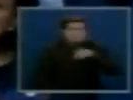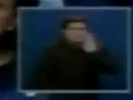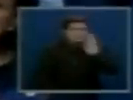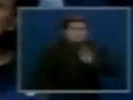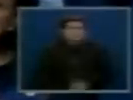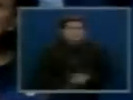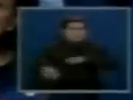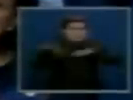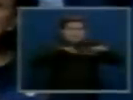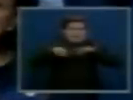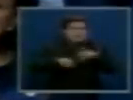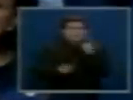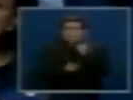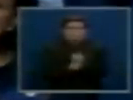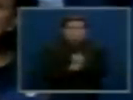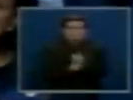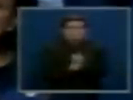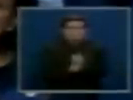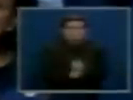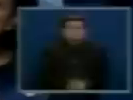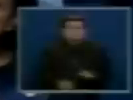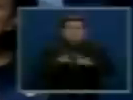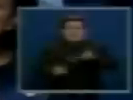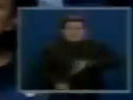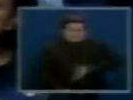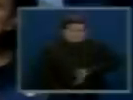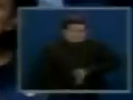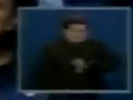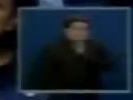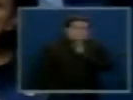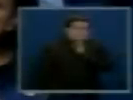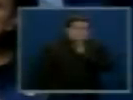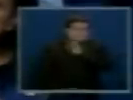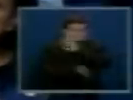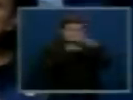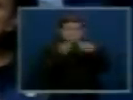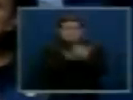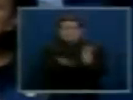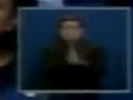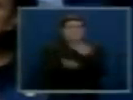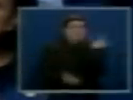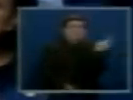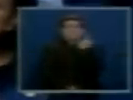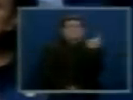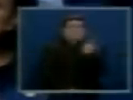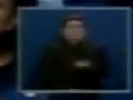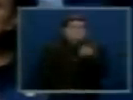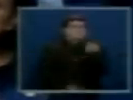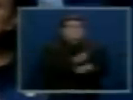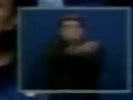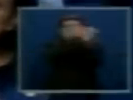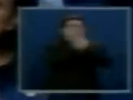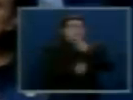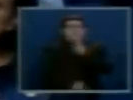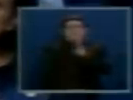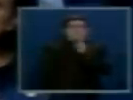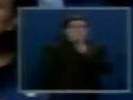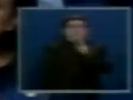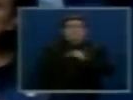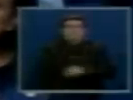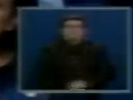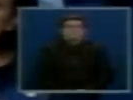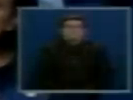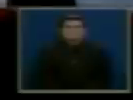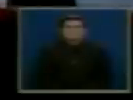desmanes. ¡Qué frustración! Todo quedó en el papel, poco ha cambiado en la realidad.